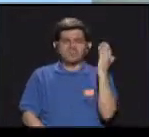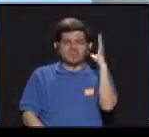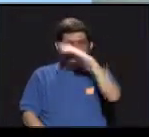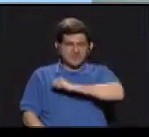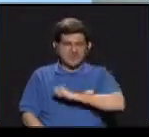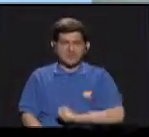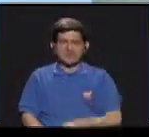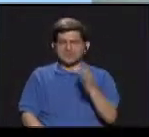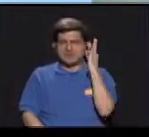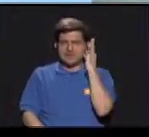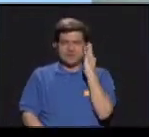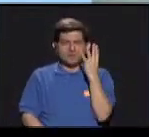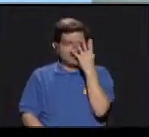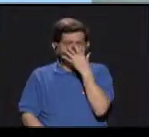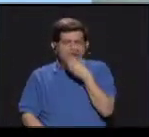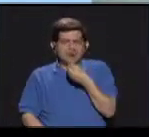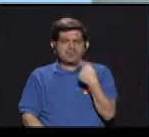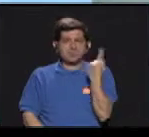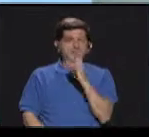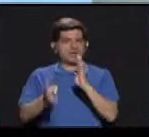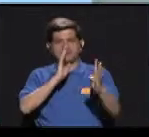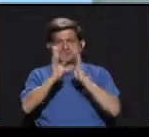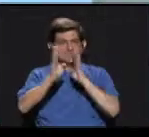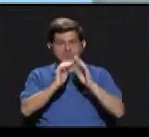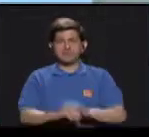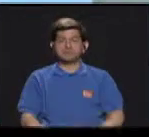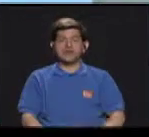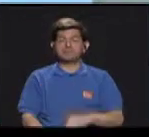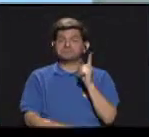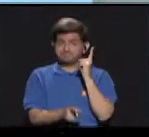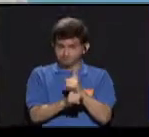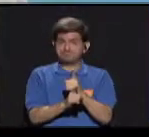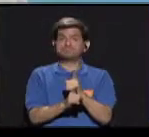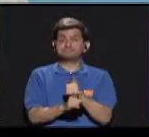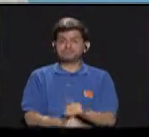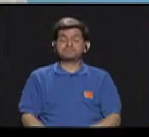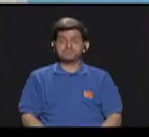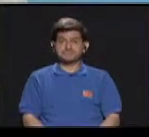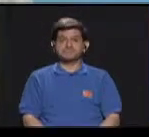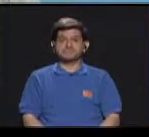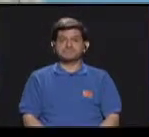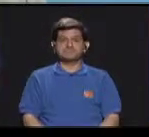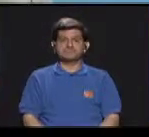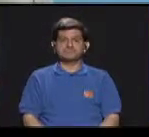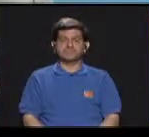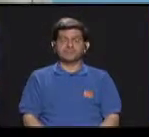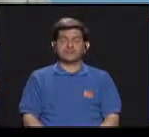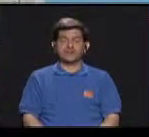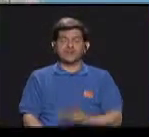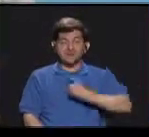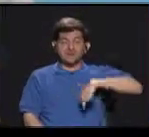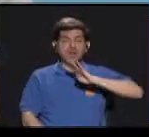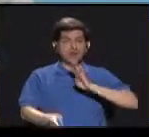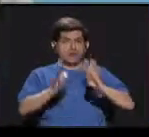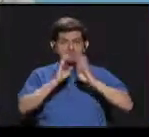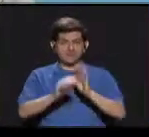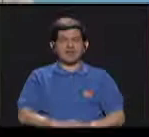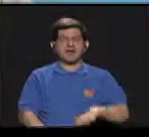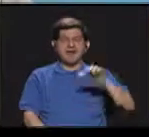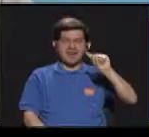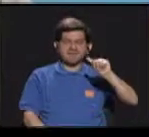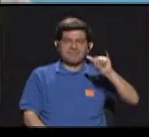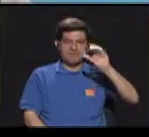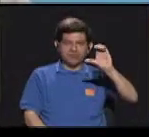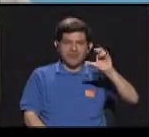mujer simplemente con tener una conversación con ella. Así es. Y bueno, estamos hablando así de don